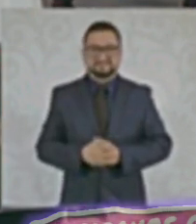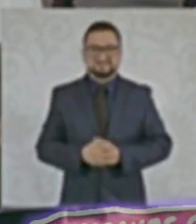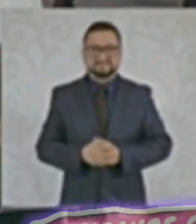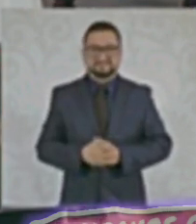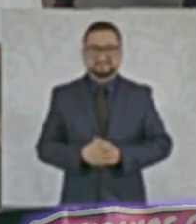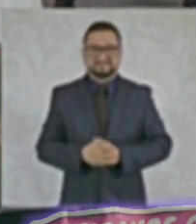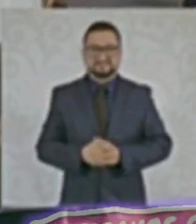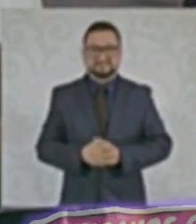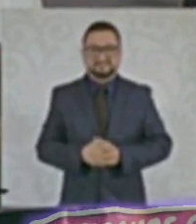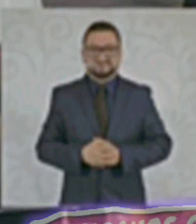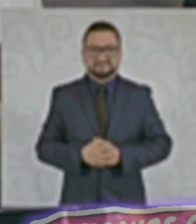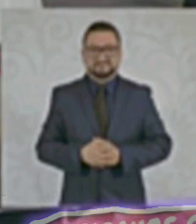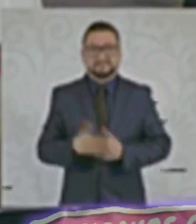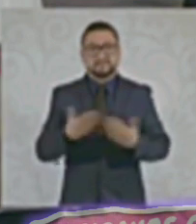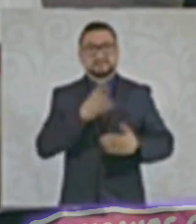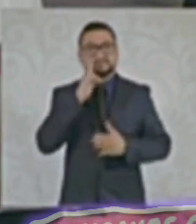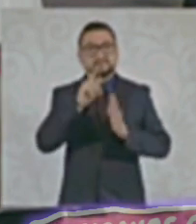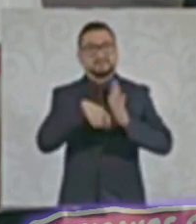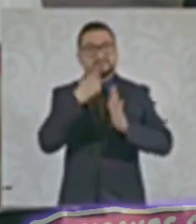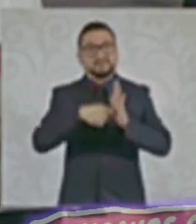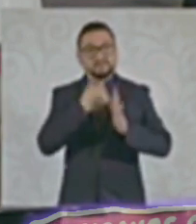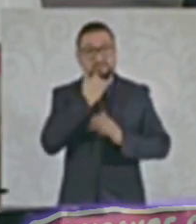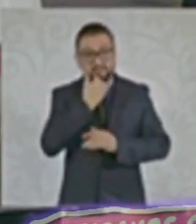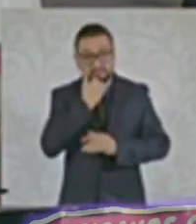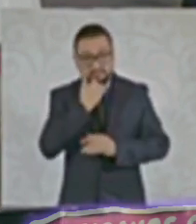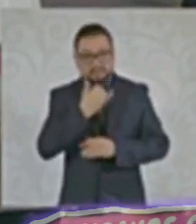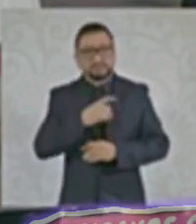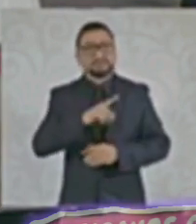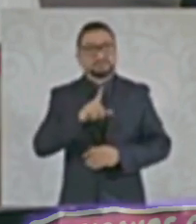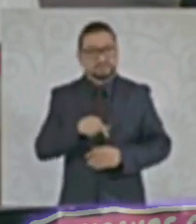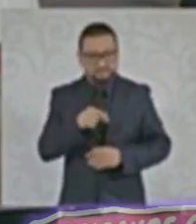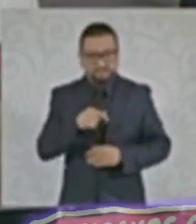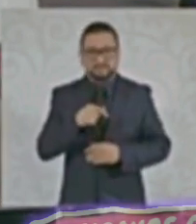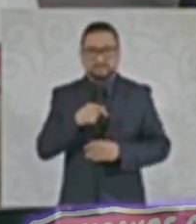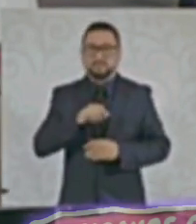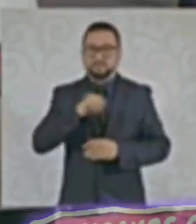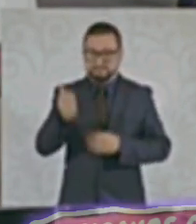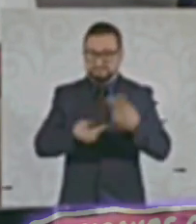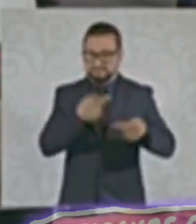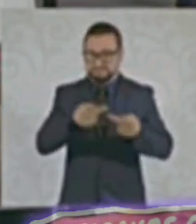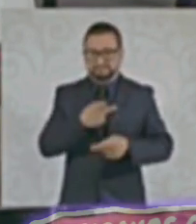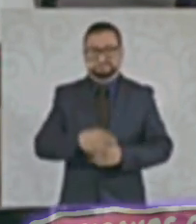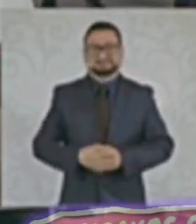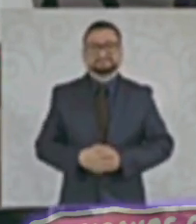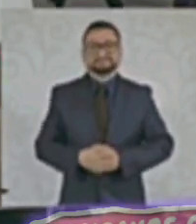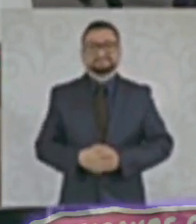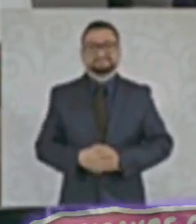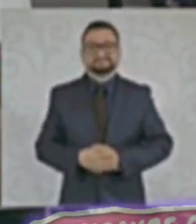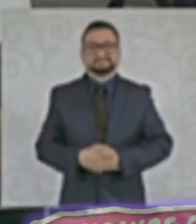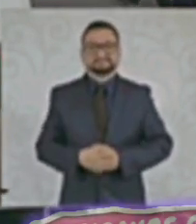Vamos con el video de los perdones y luego pasamos a las preguntas.